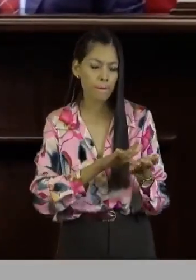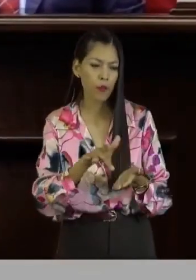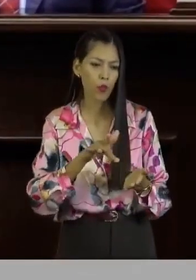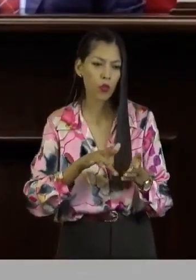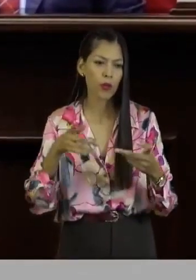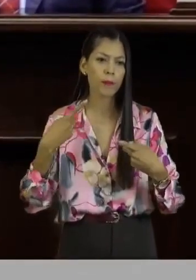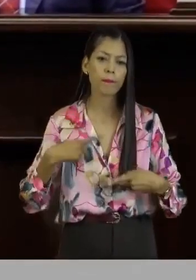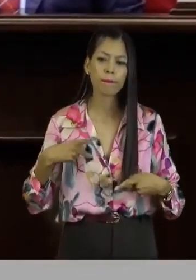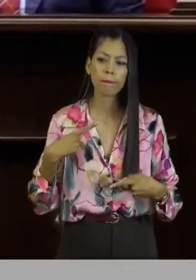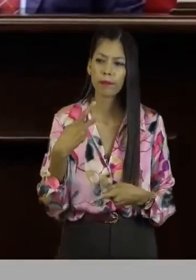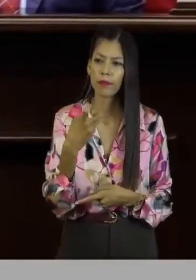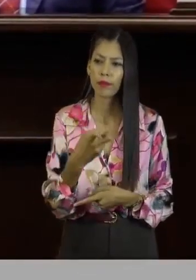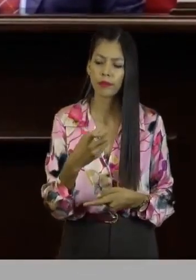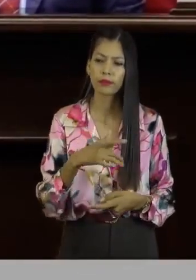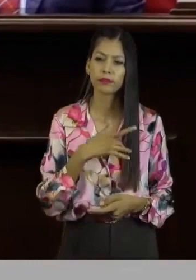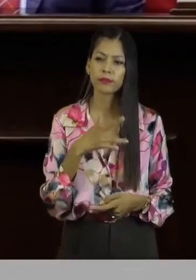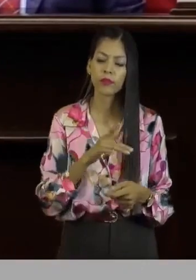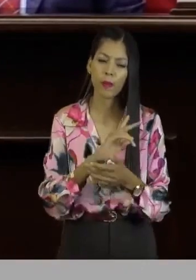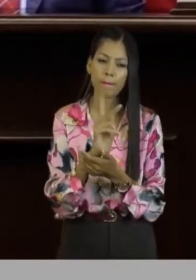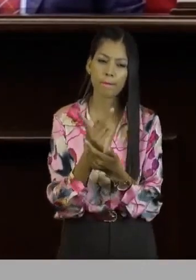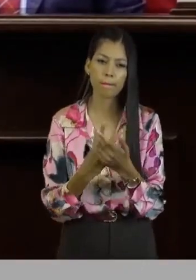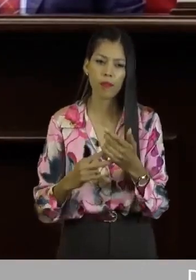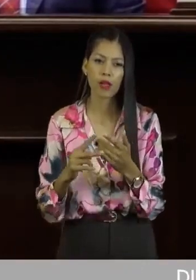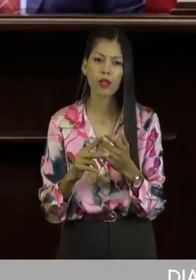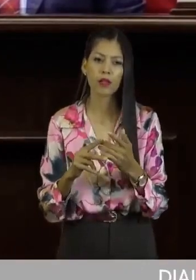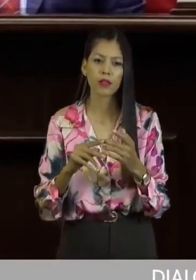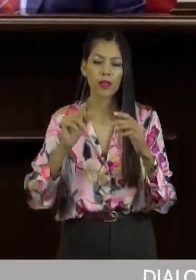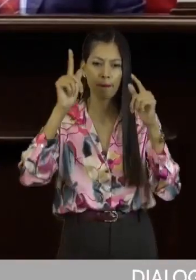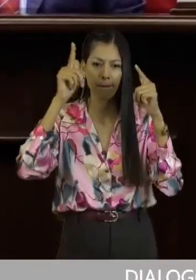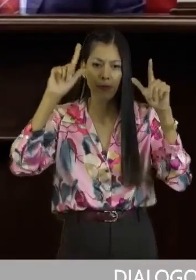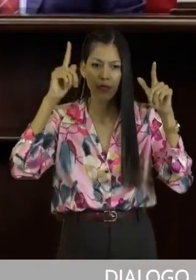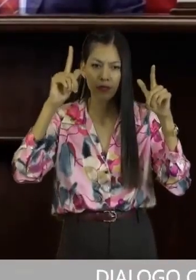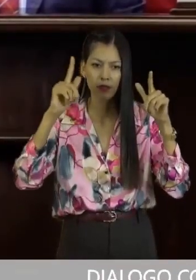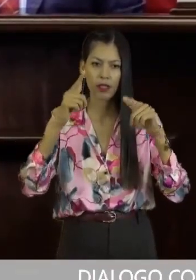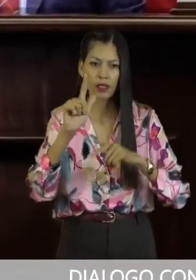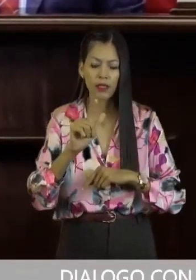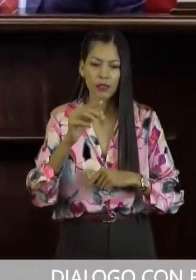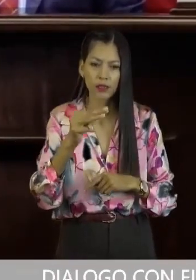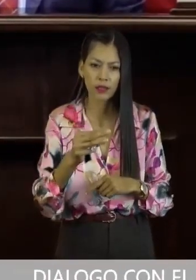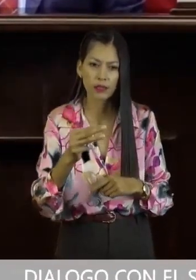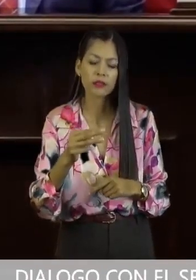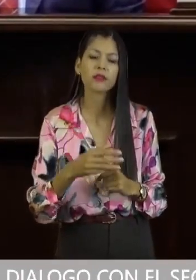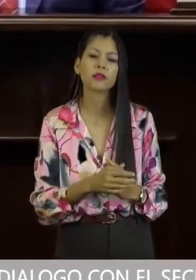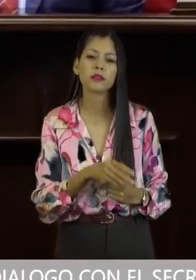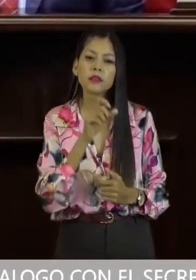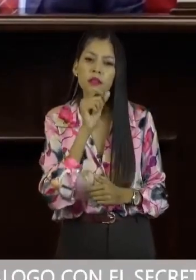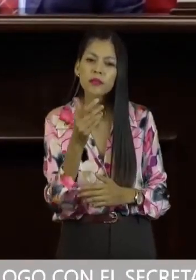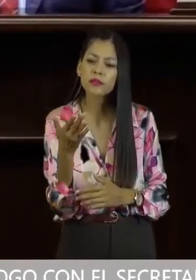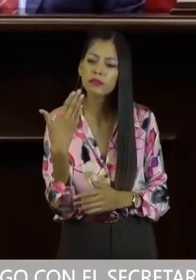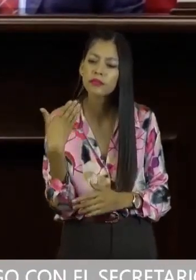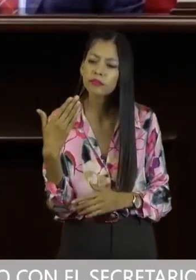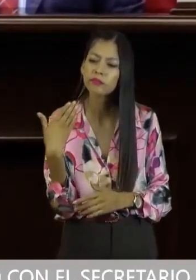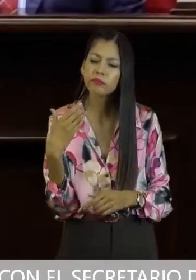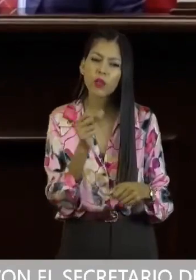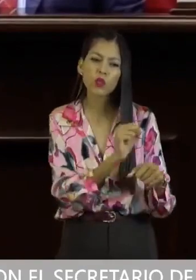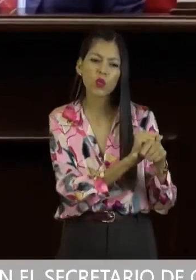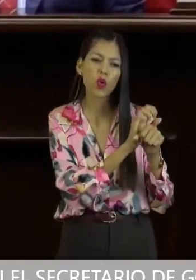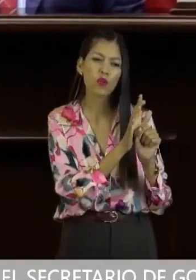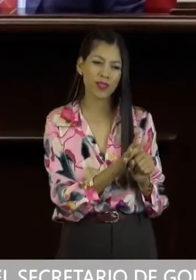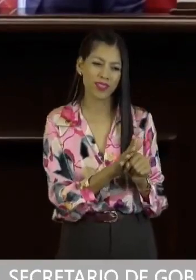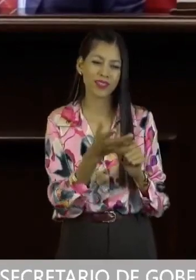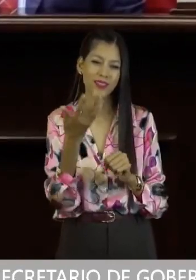espíritu del Plan Marina y del Plan DN3. De hecho, pues en la reciente epidemia del